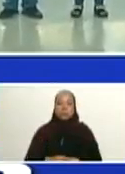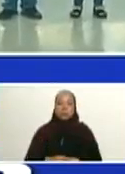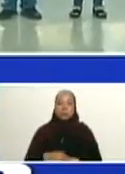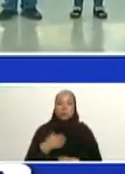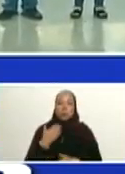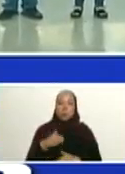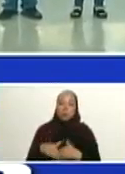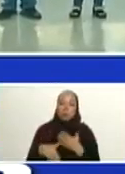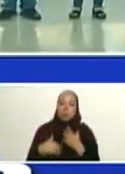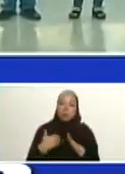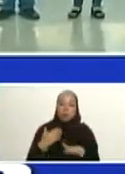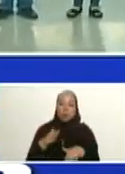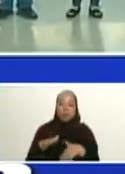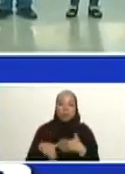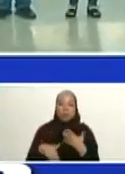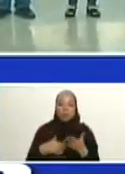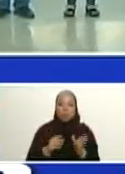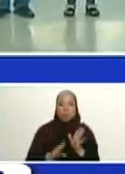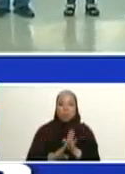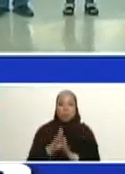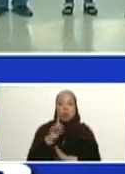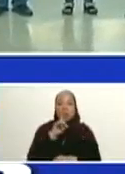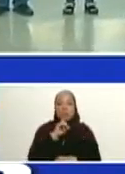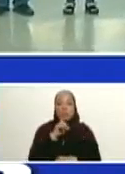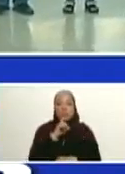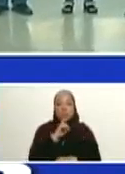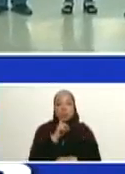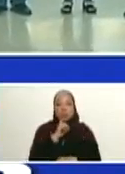adelante, superar las dificultades,